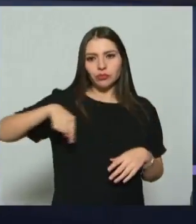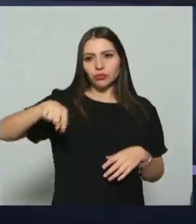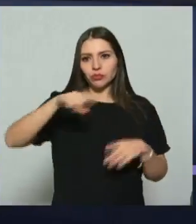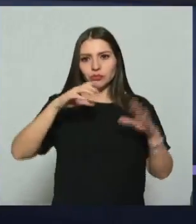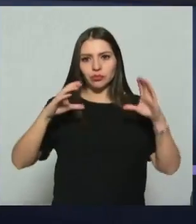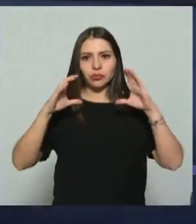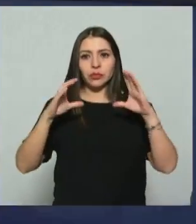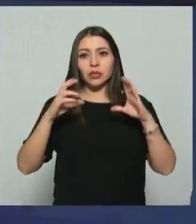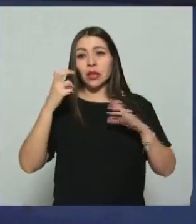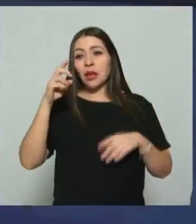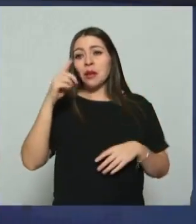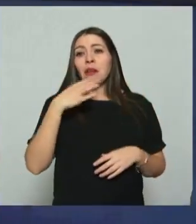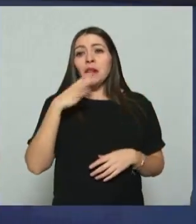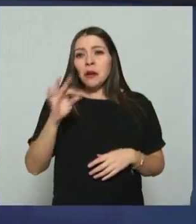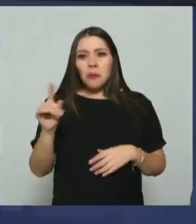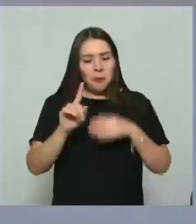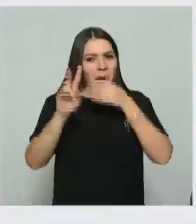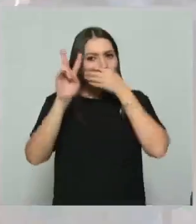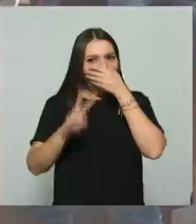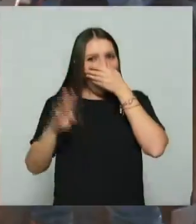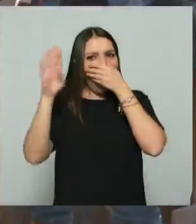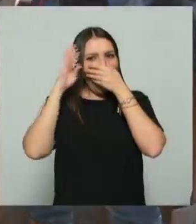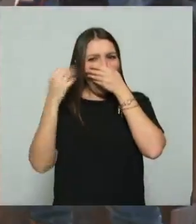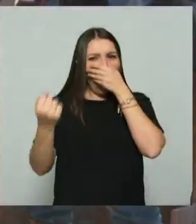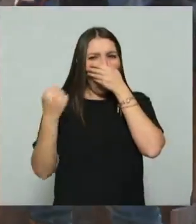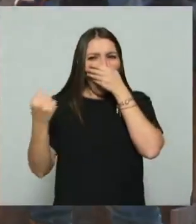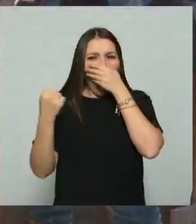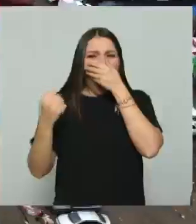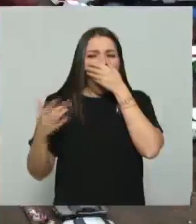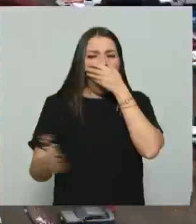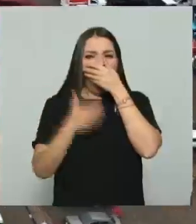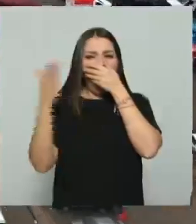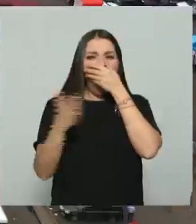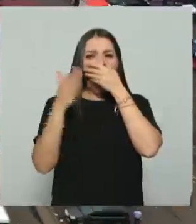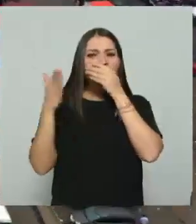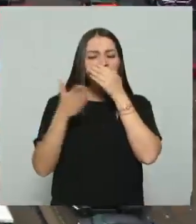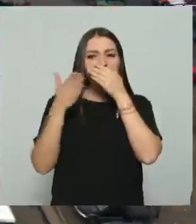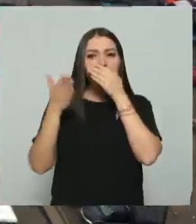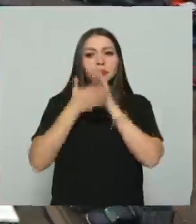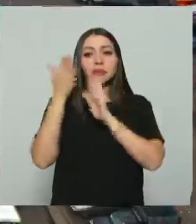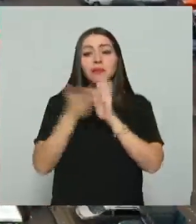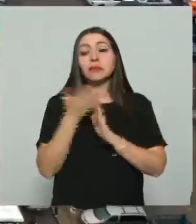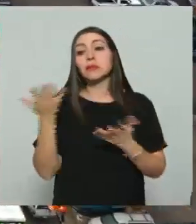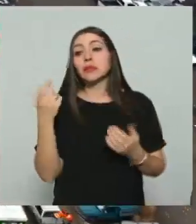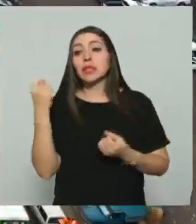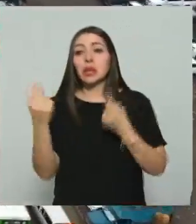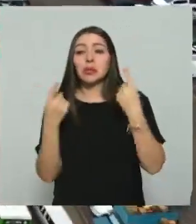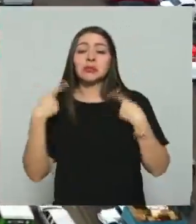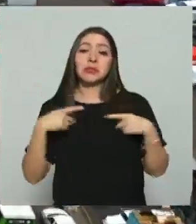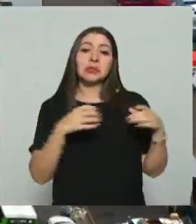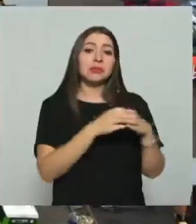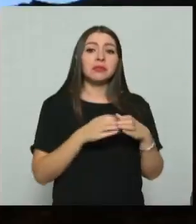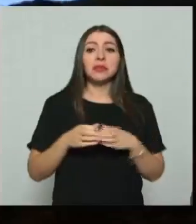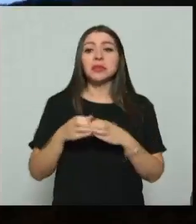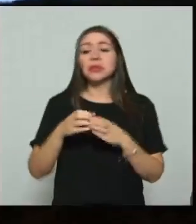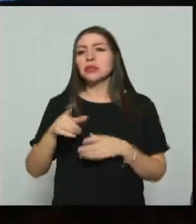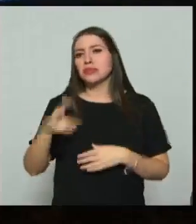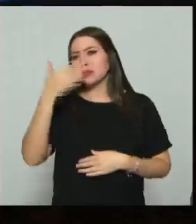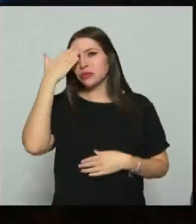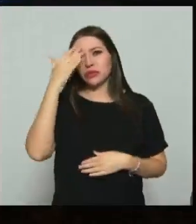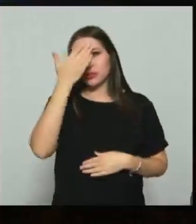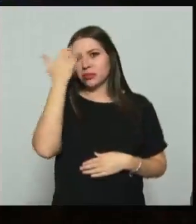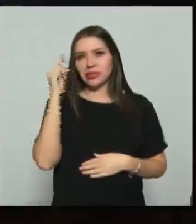son enchiladas, son obras fuertes. Yo creo que hay un gran desconocimiento de algunos sectores que dicen es que hay un gran retraso,